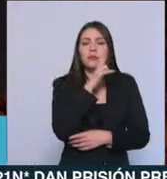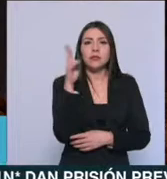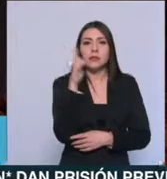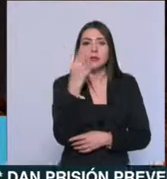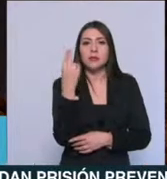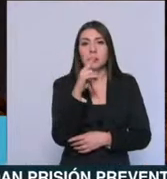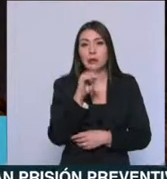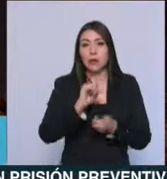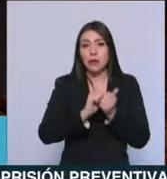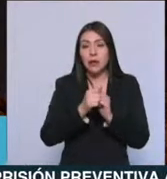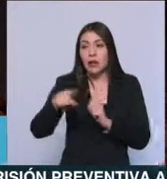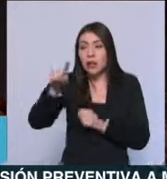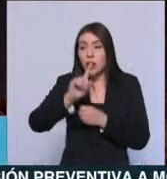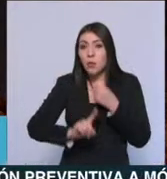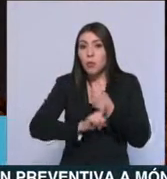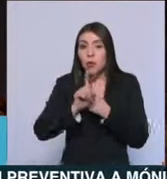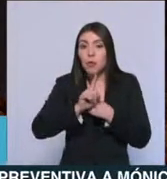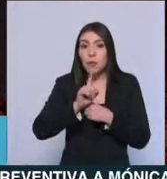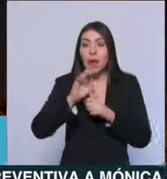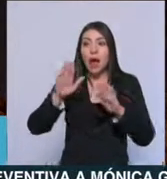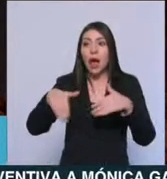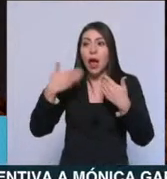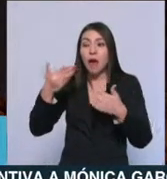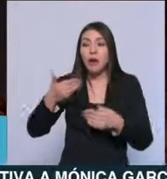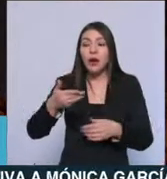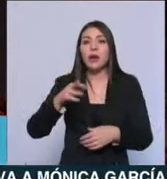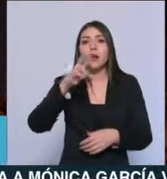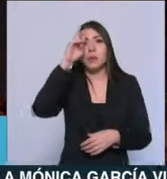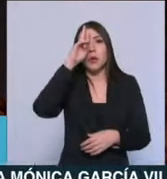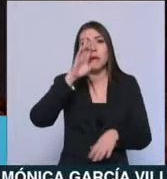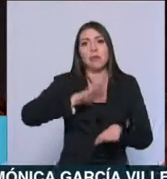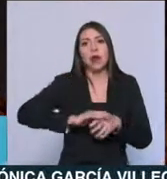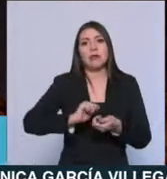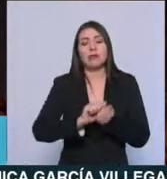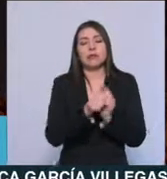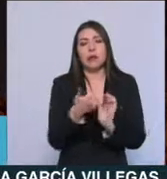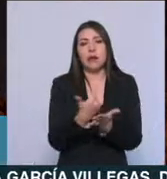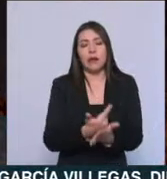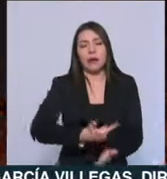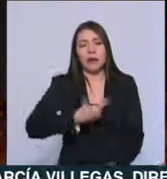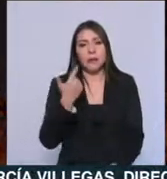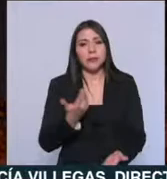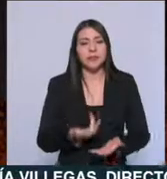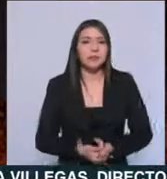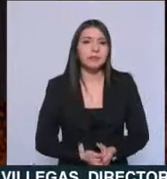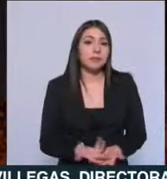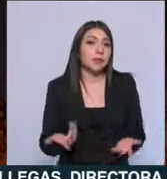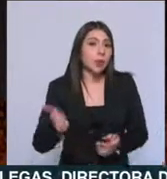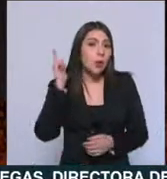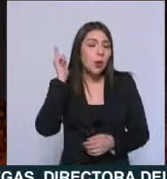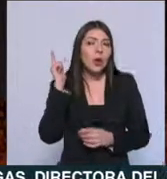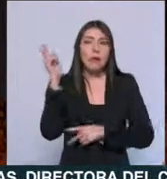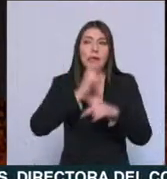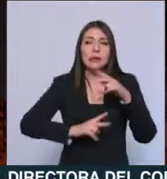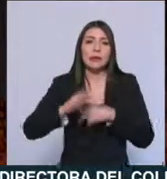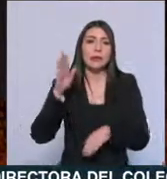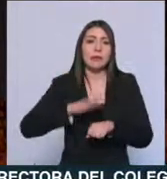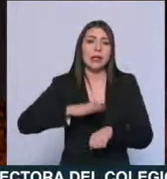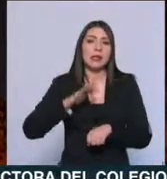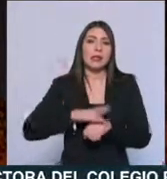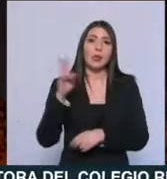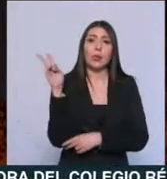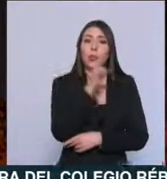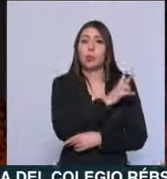pueden agravar con esta situación. Sin duda alguna, maestra, pues esperemos que estas condiciones mejoren rápidamente, que haya más viento, que eso nos va a ayudar.